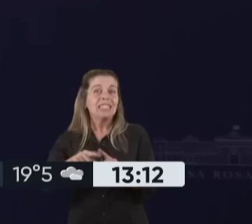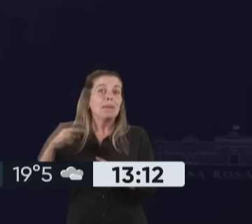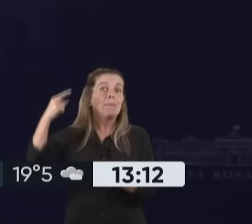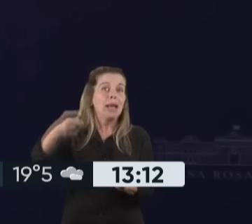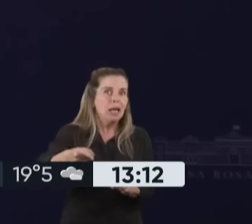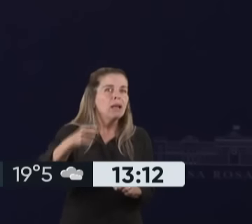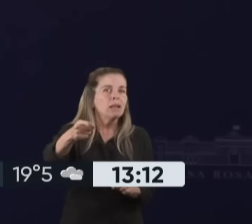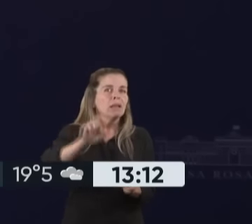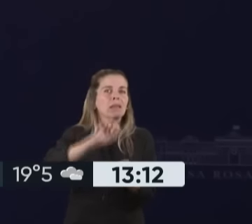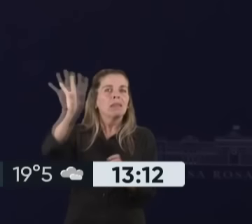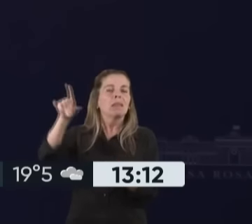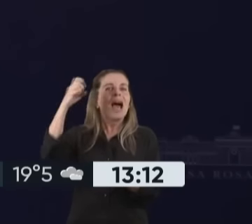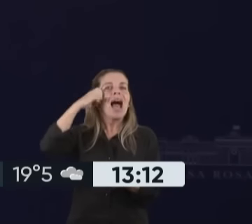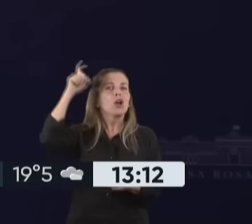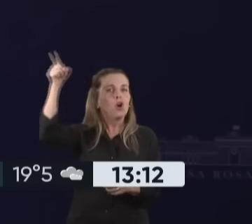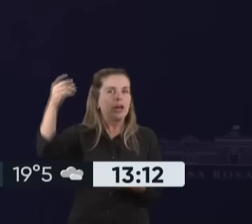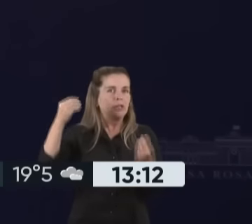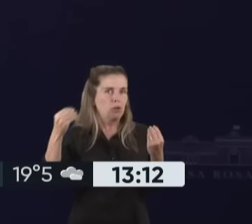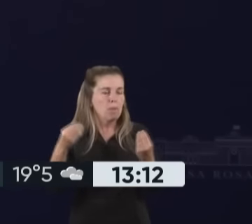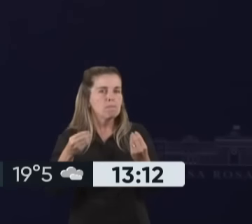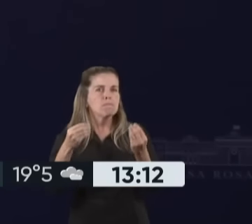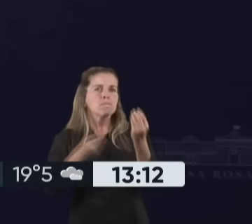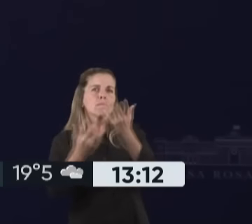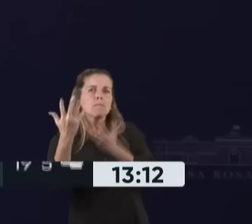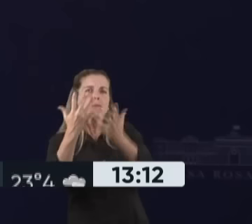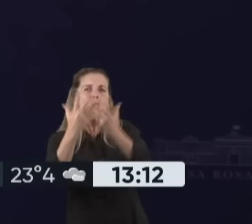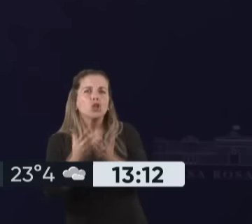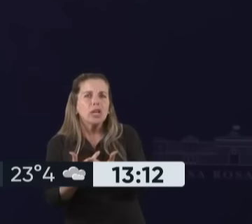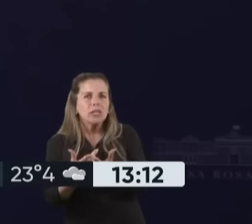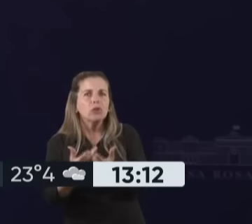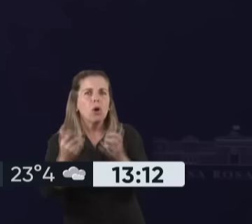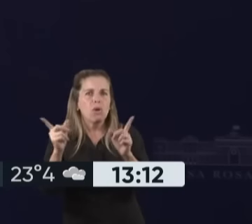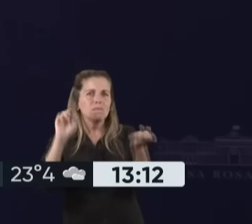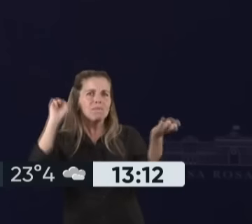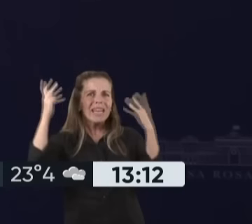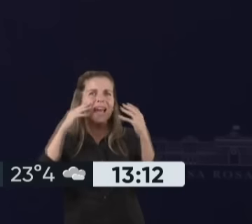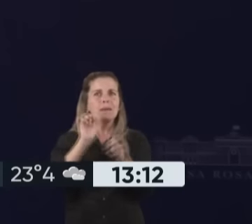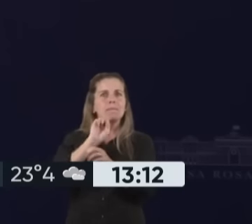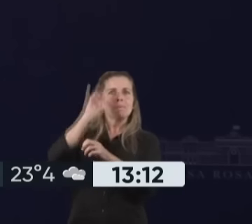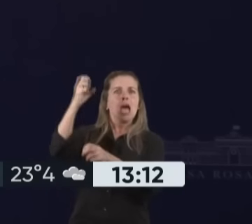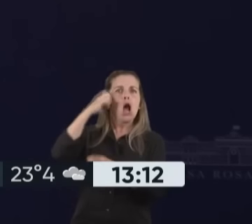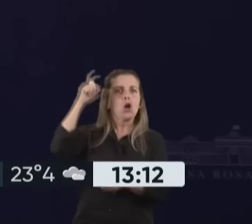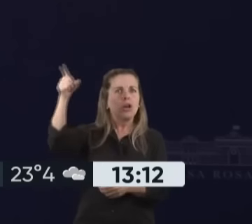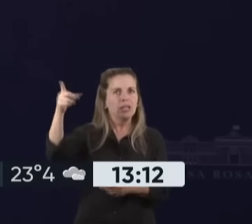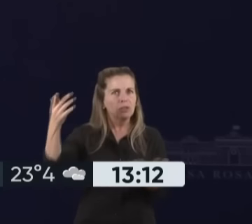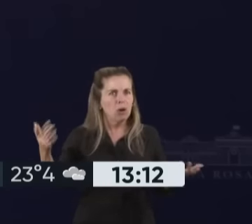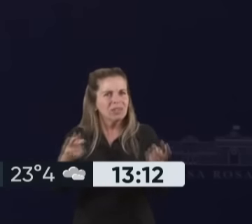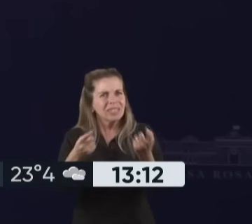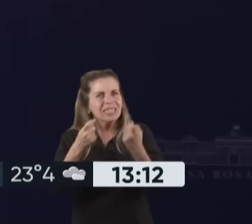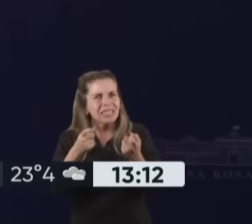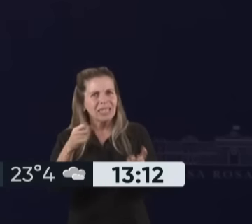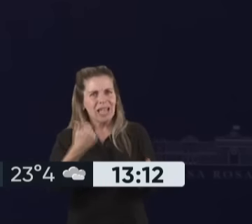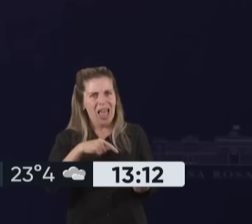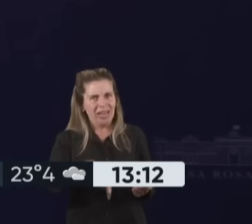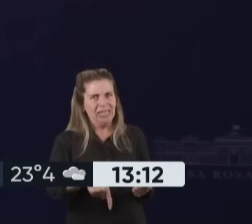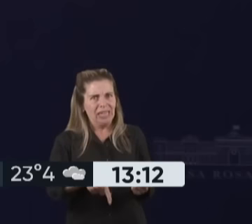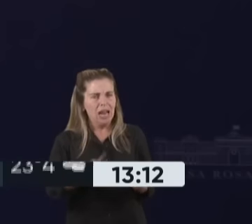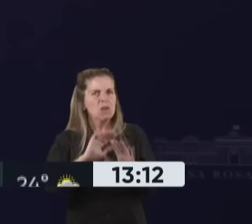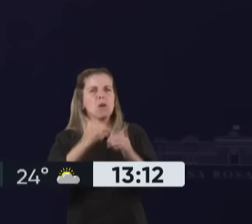de la Nación Argentina. Un proyecto de país en serio, como el del presidente Milei, necesita trascender la voluntad del gobierno de